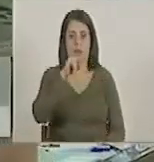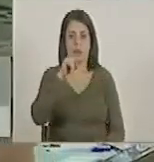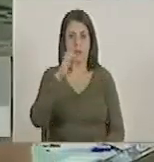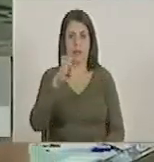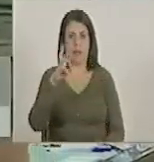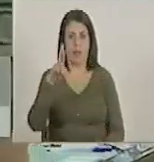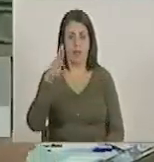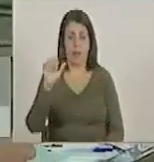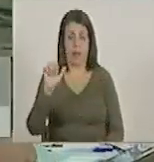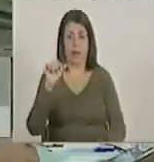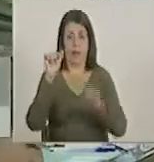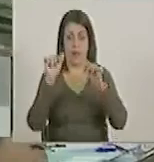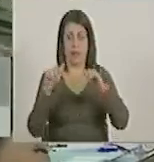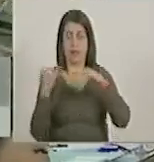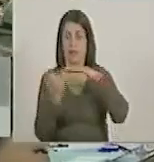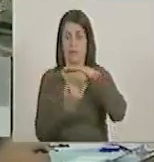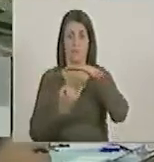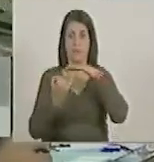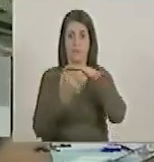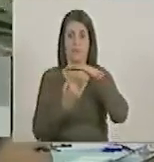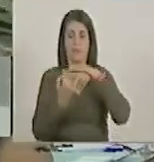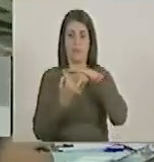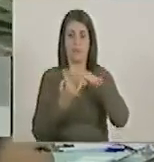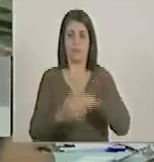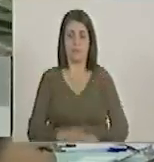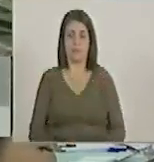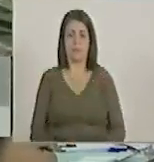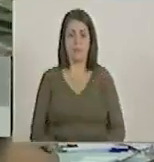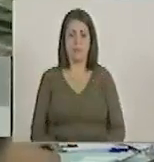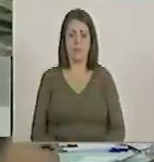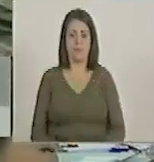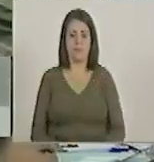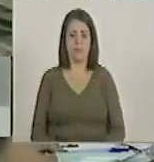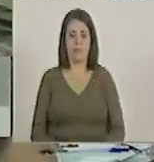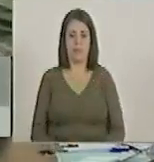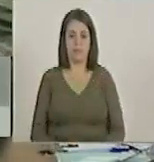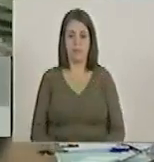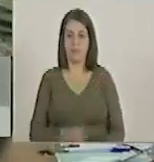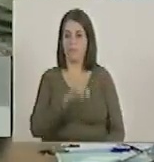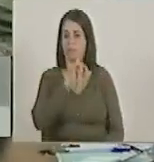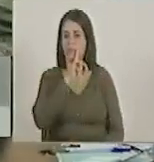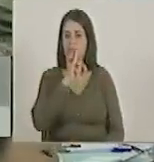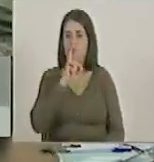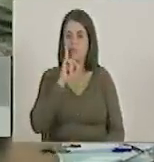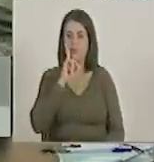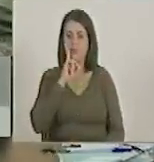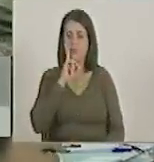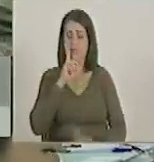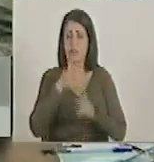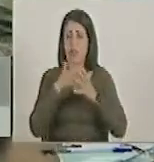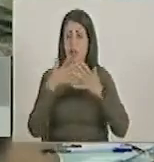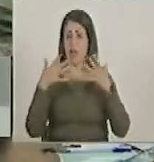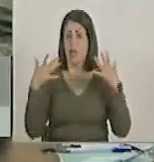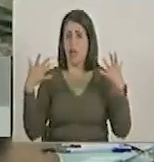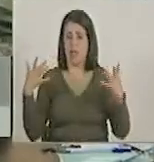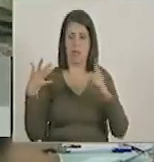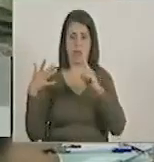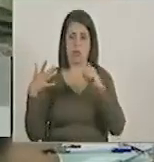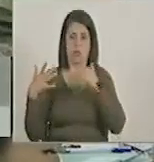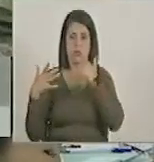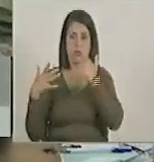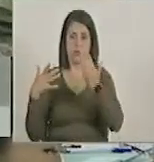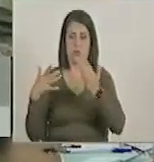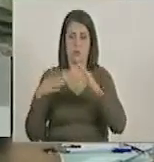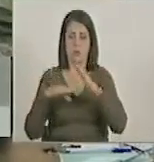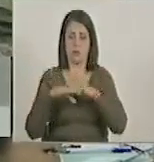Esta institución, que por supuesto este nombre como que le queda muy grande,